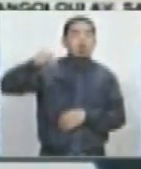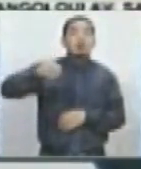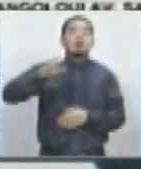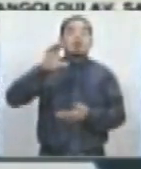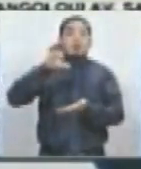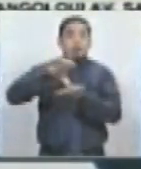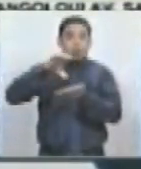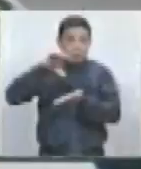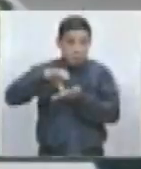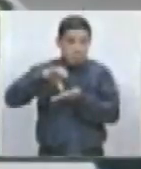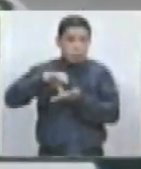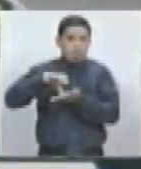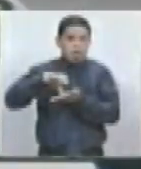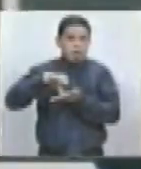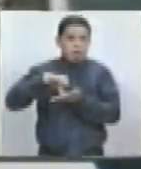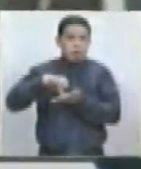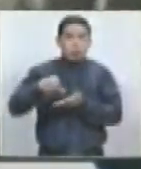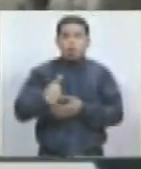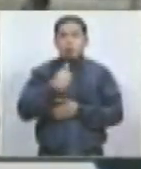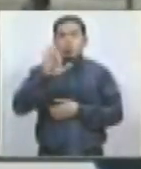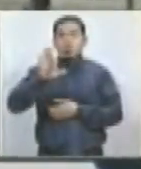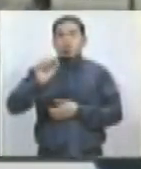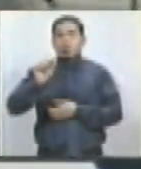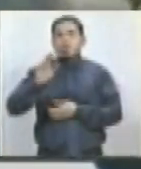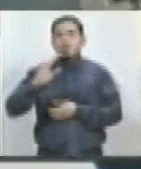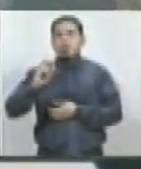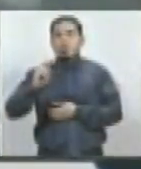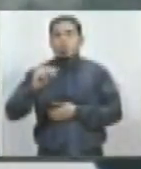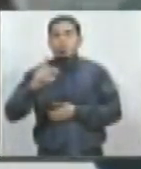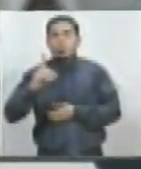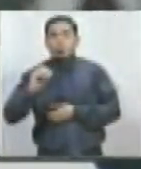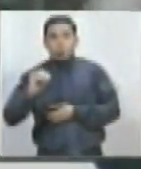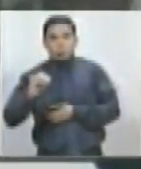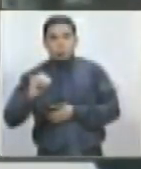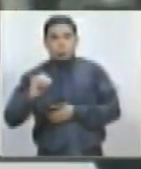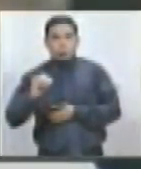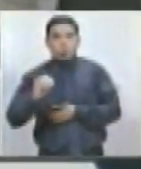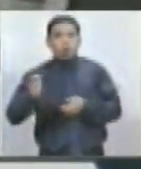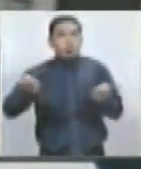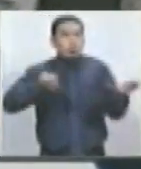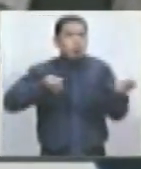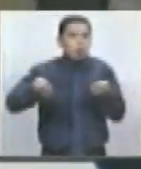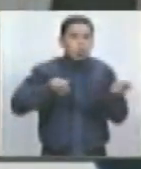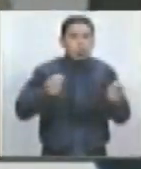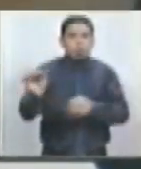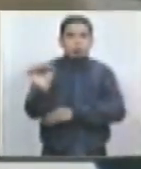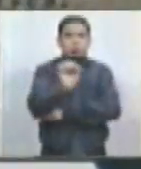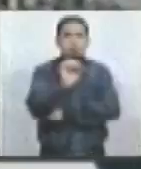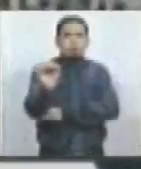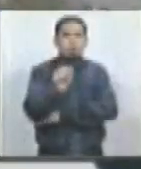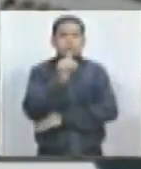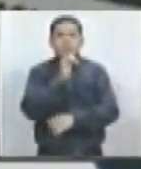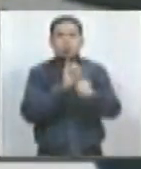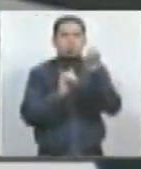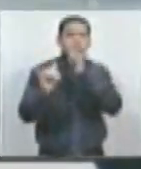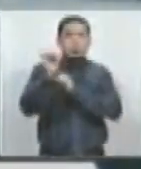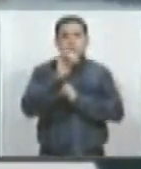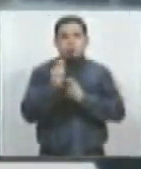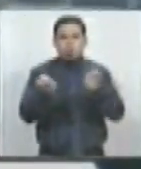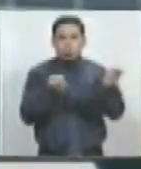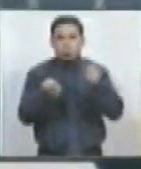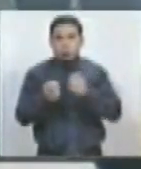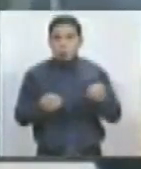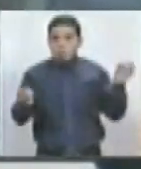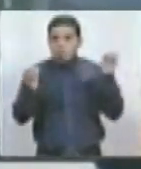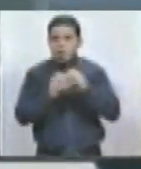y Tabacundo. En este operativo también se intensificará el control de conductores bajo la influencia del alcohol y a través